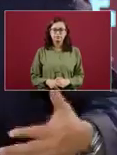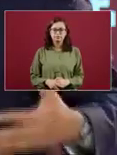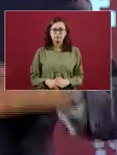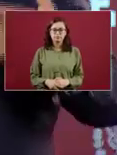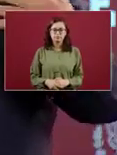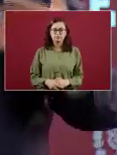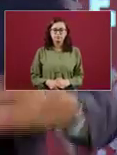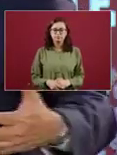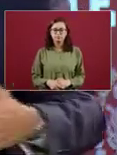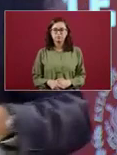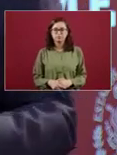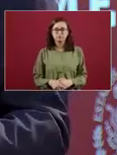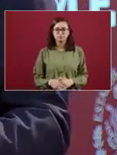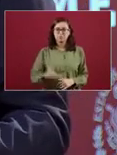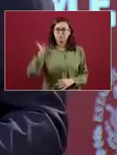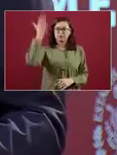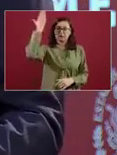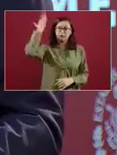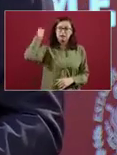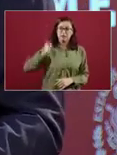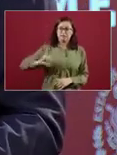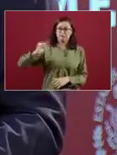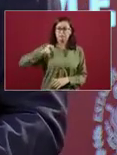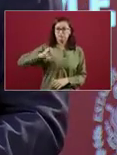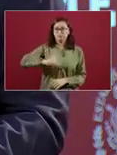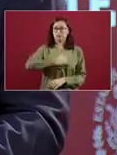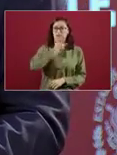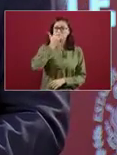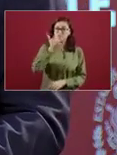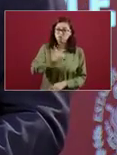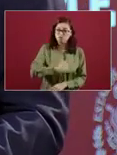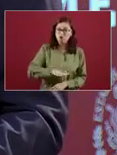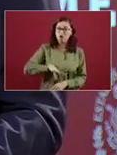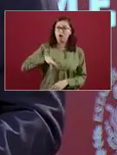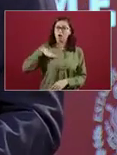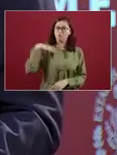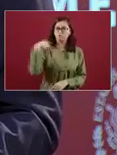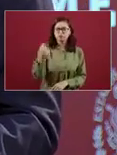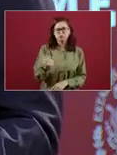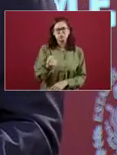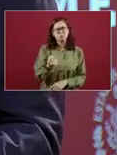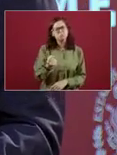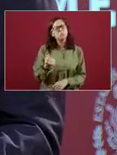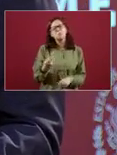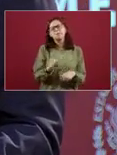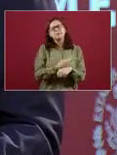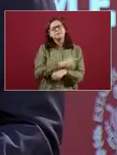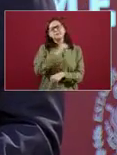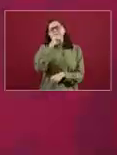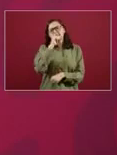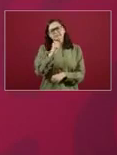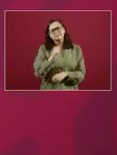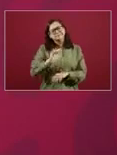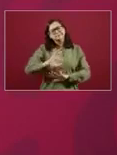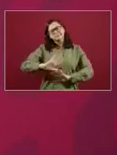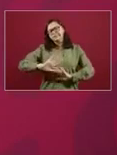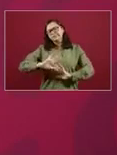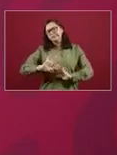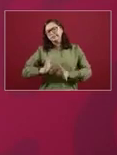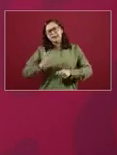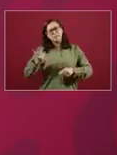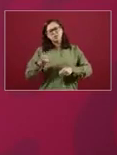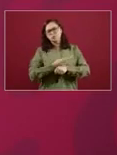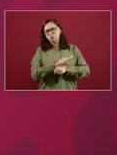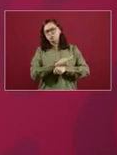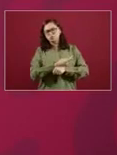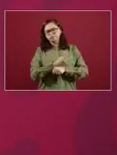que si se cometieron errores, abusos, nos disculpemos se pida